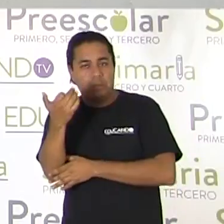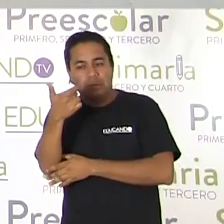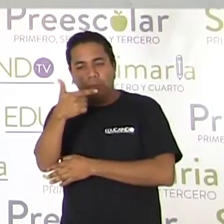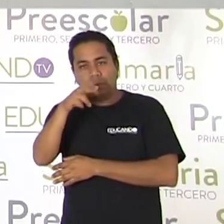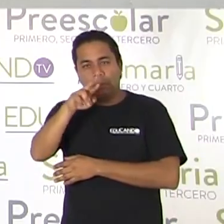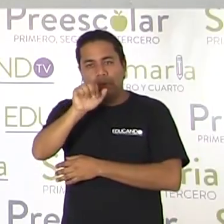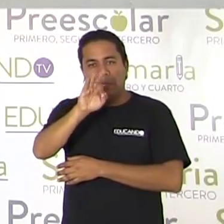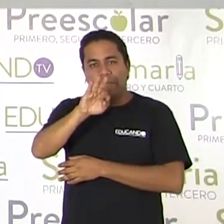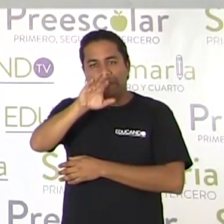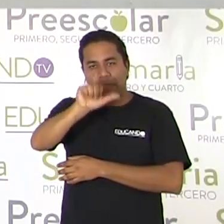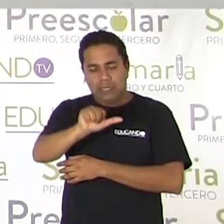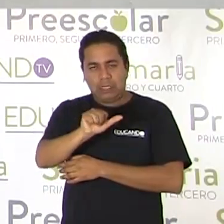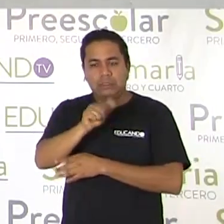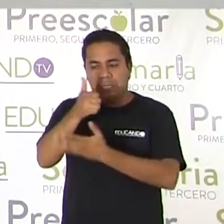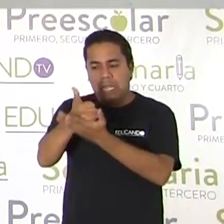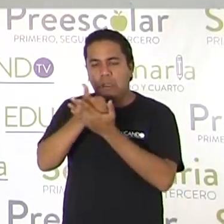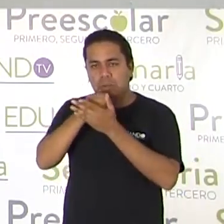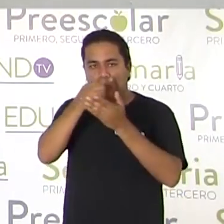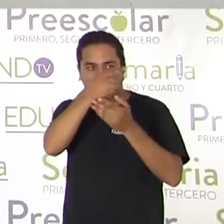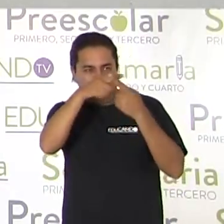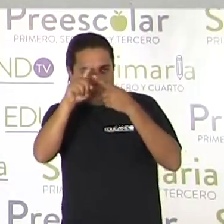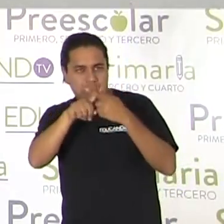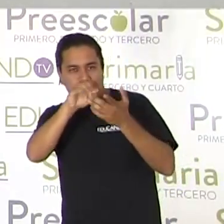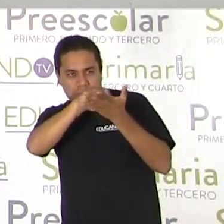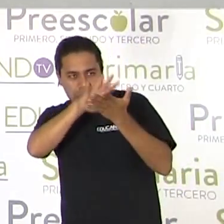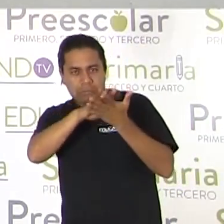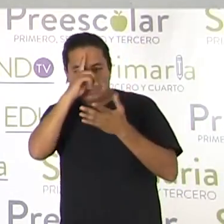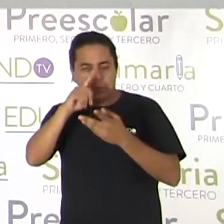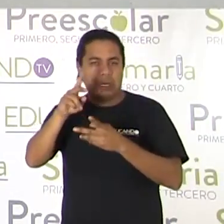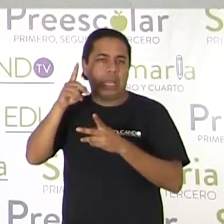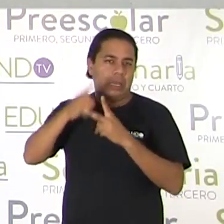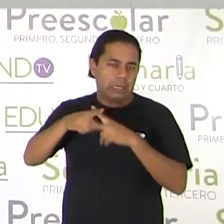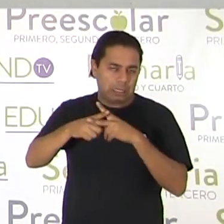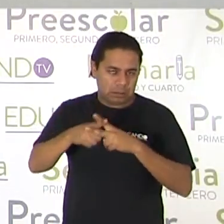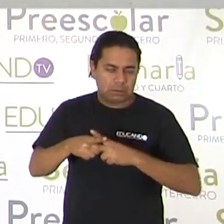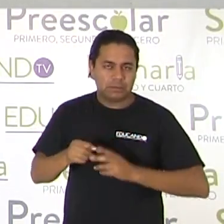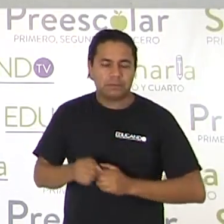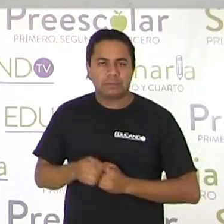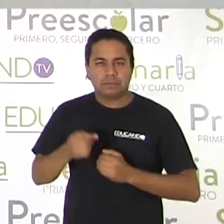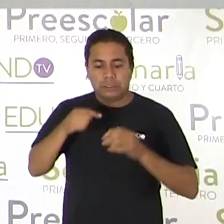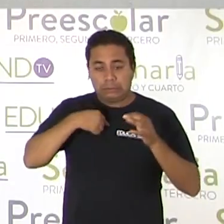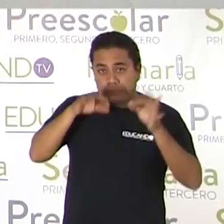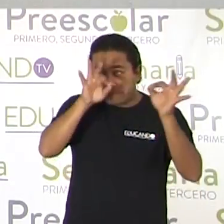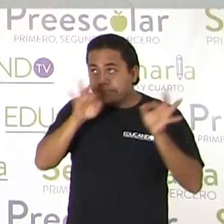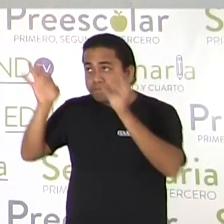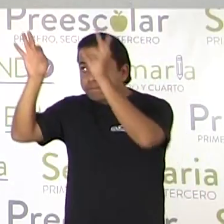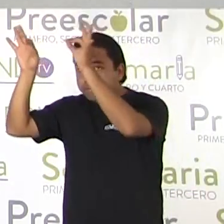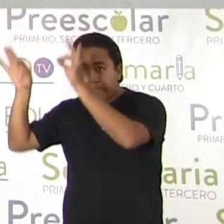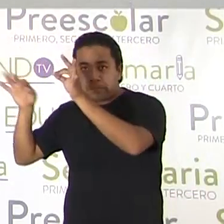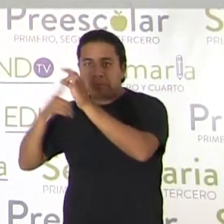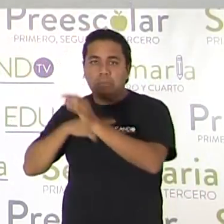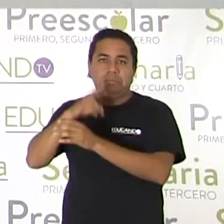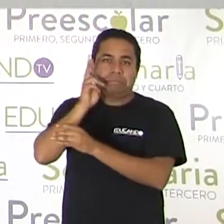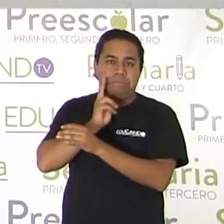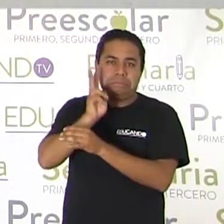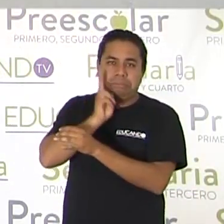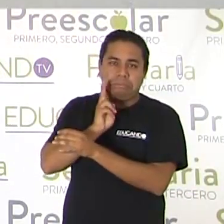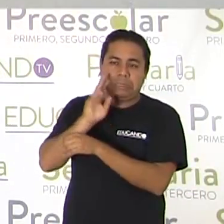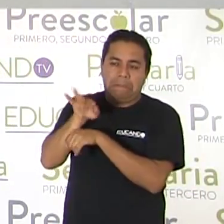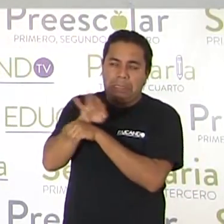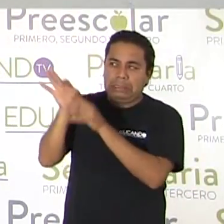apoyar de estos elementos para hacer la estimación, o una estimación. Voy a ponerlo acá un ratito, y ahora sí